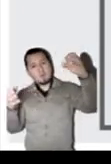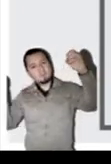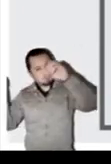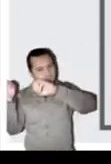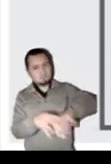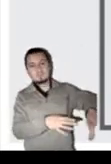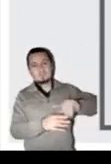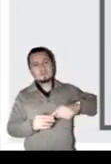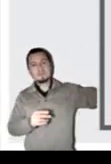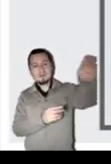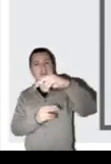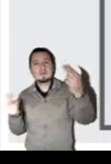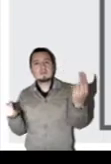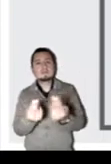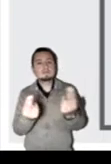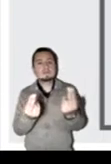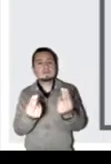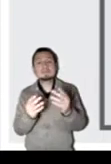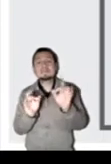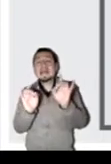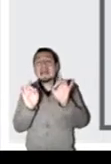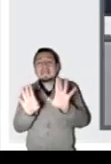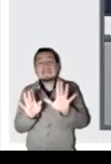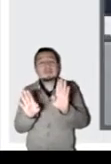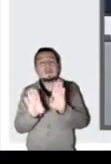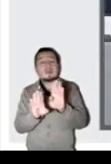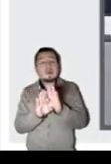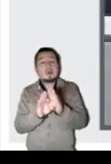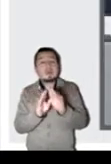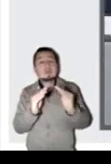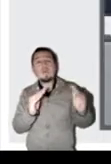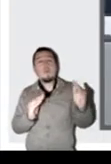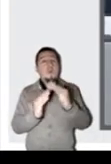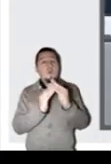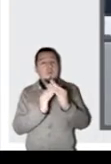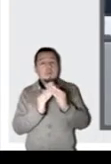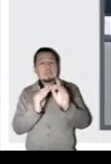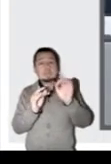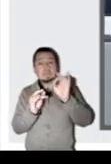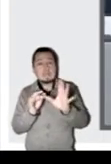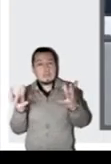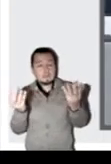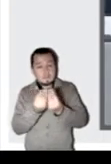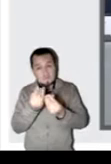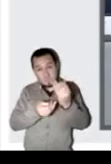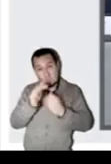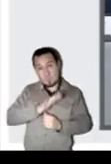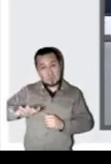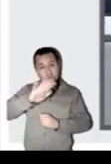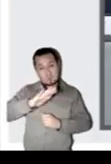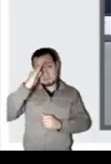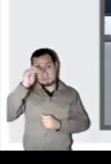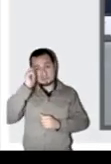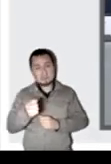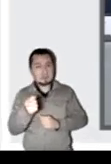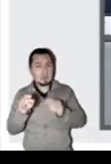ya la ampliación estamos operando casi casi al límite de su capacidad actualmente entonces con toda la infraestructura que se hizo